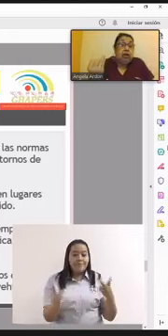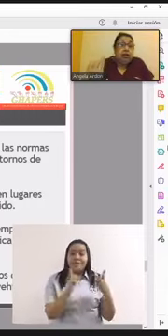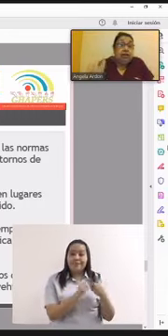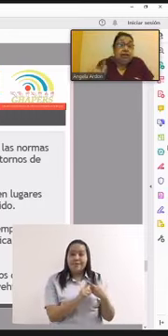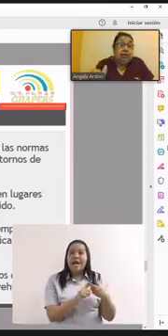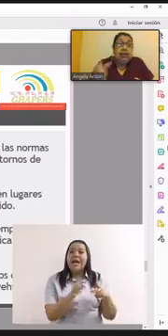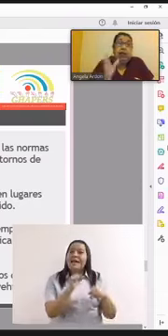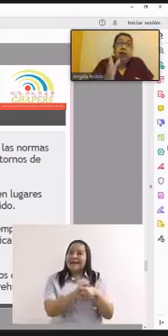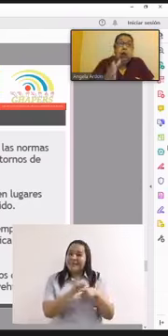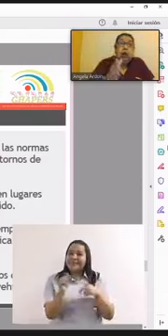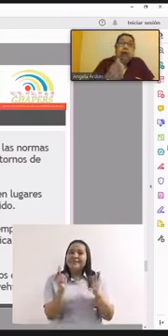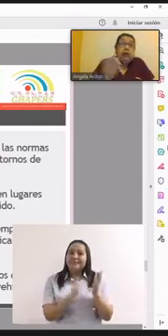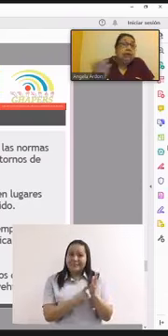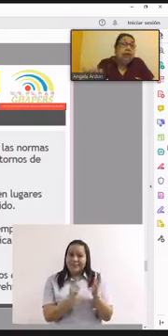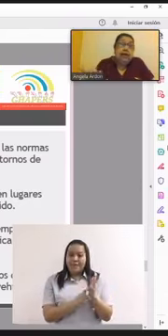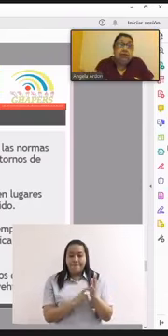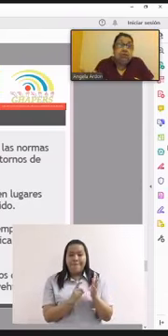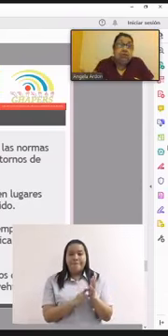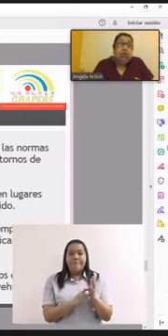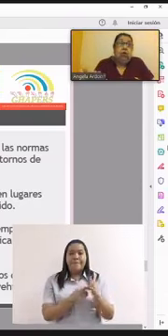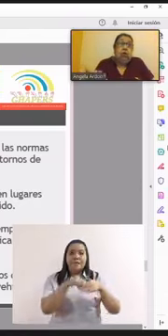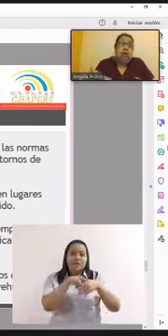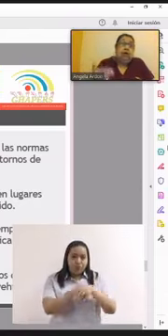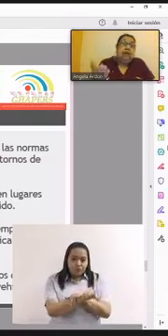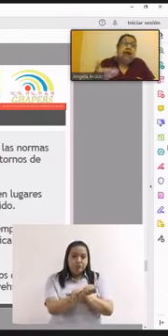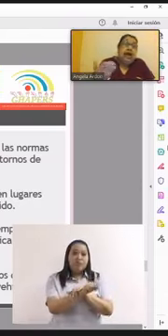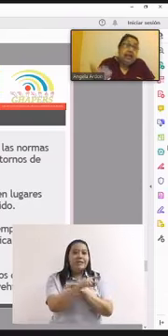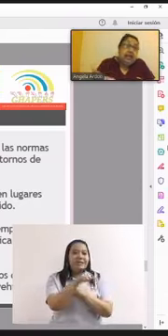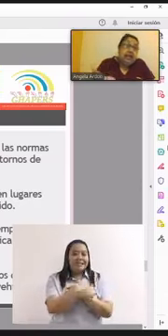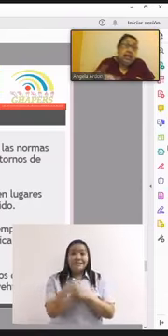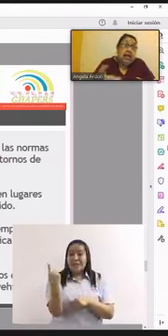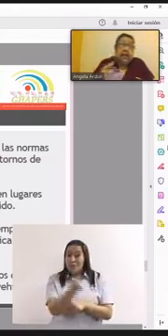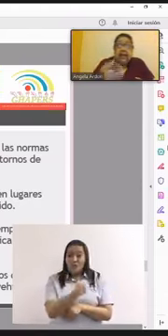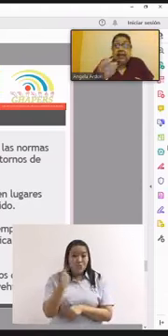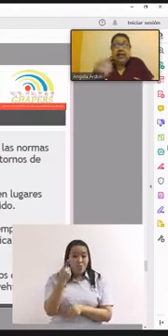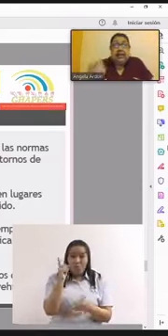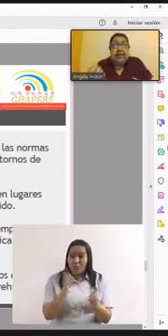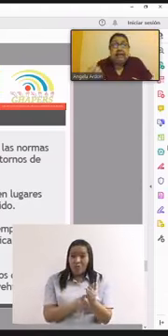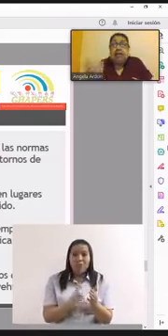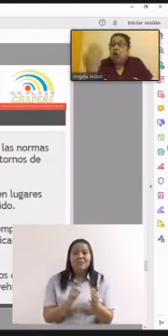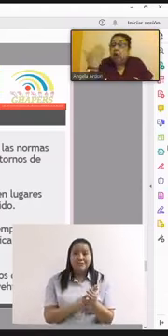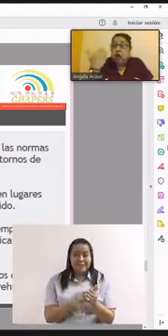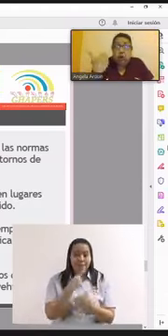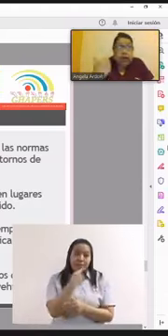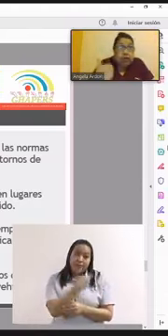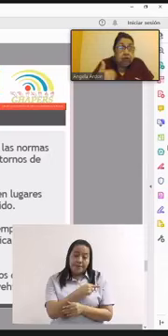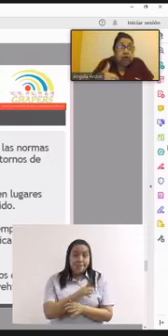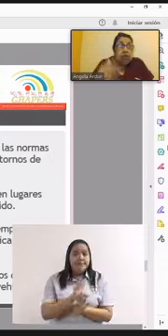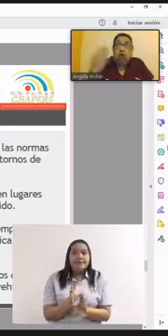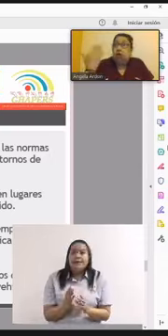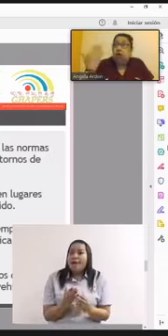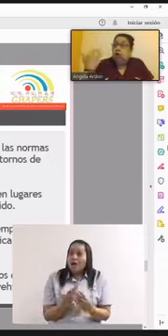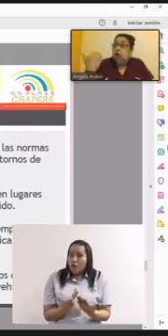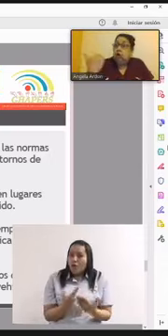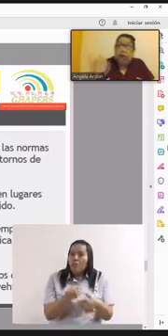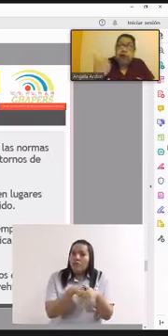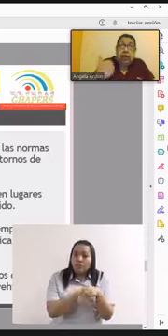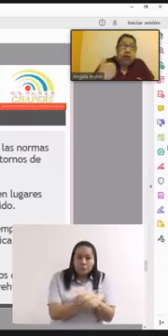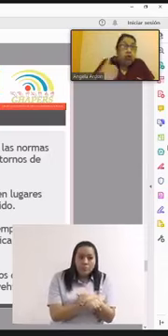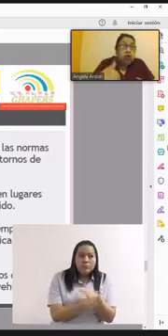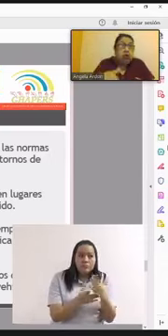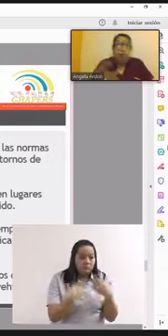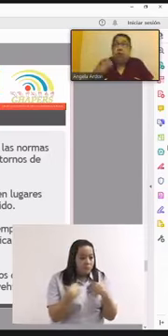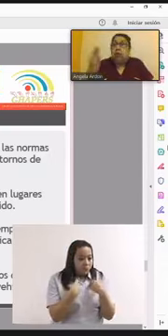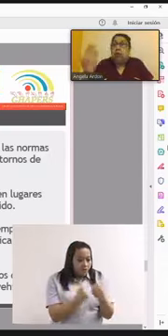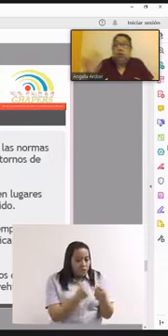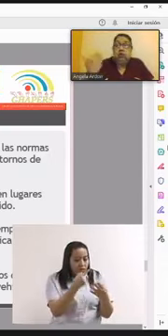exámenes a los niños recientemente. Cuando nacen le hacen todo, lo que es ADGAT, en el Apgar, ahí les dice cómo el niño nació, cómo está